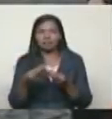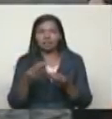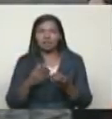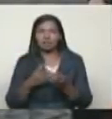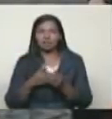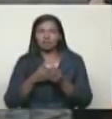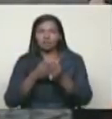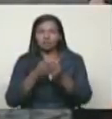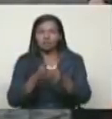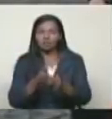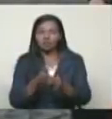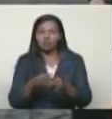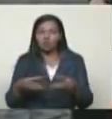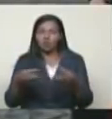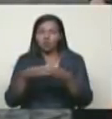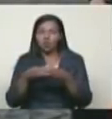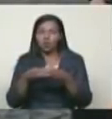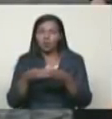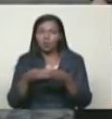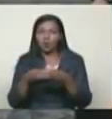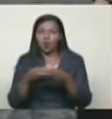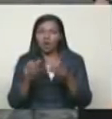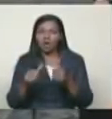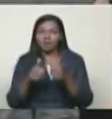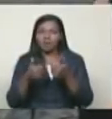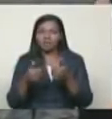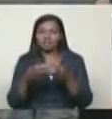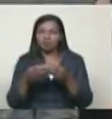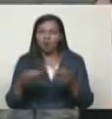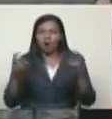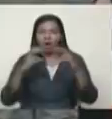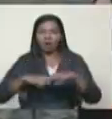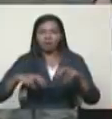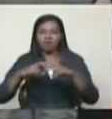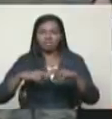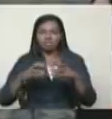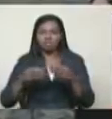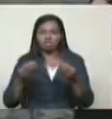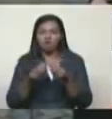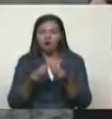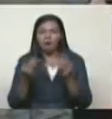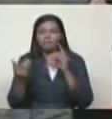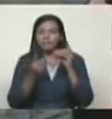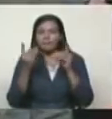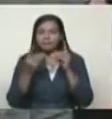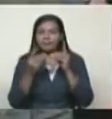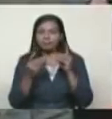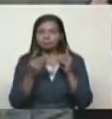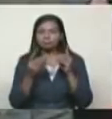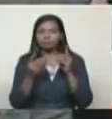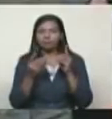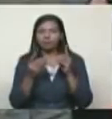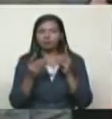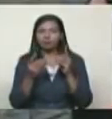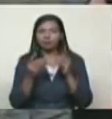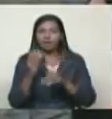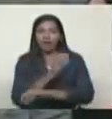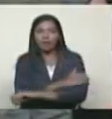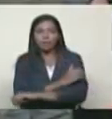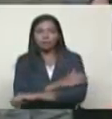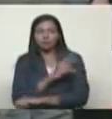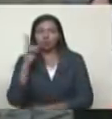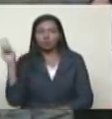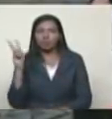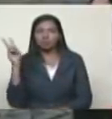de Venezuela en el inicio y la exploración de conversaciones y diálogos con la oposición